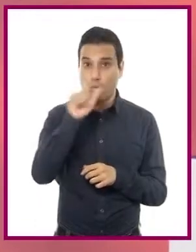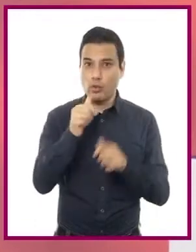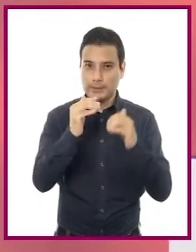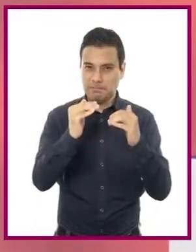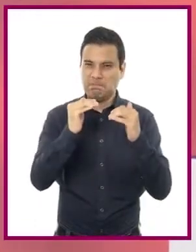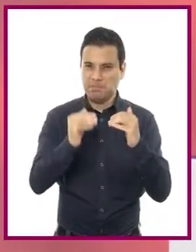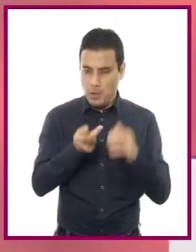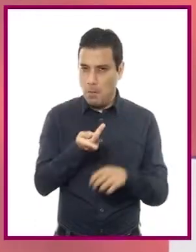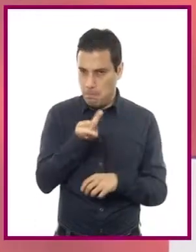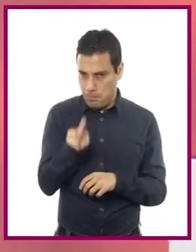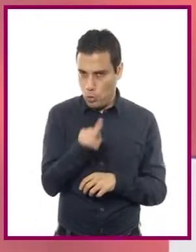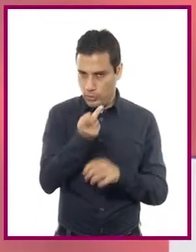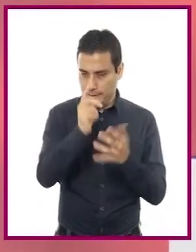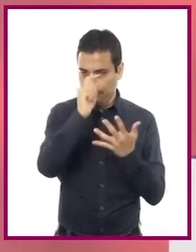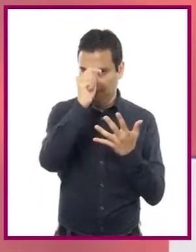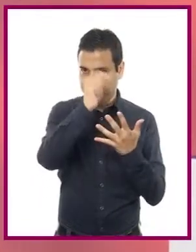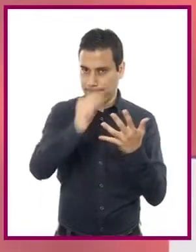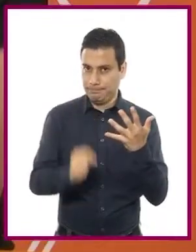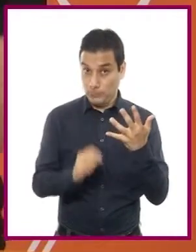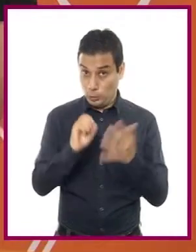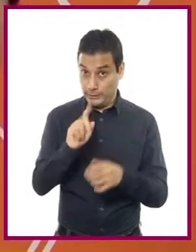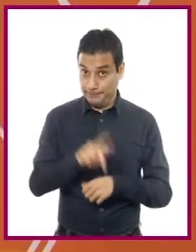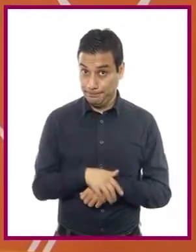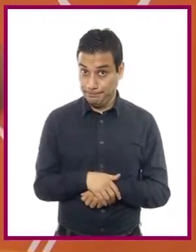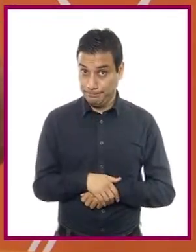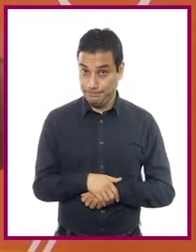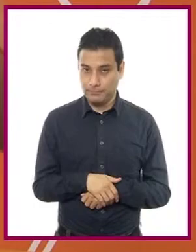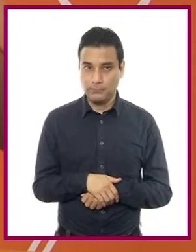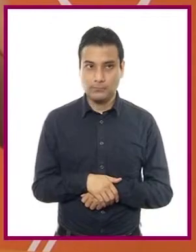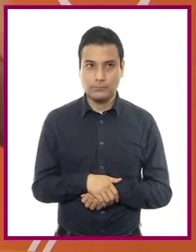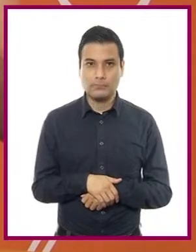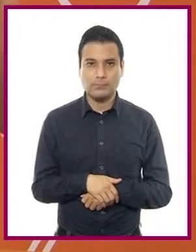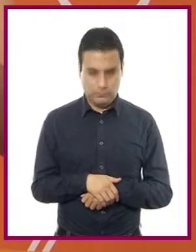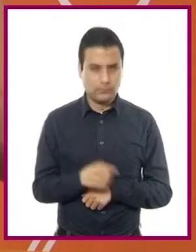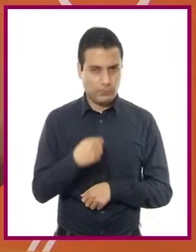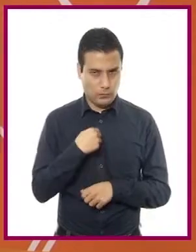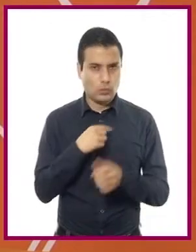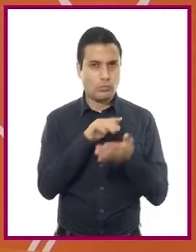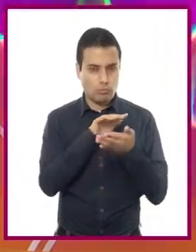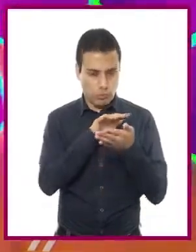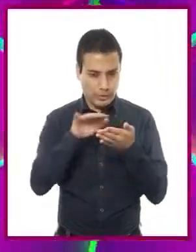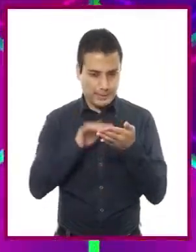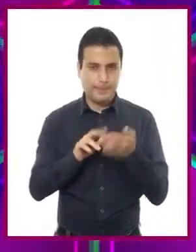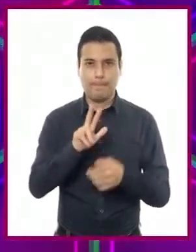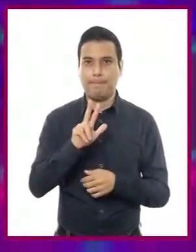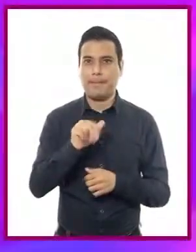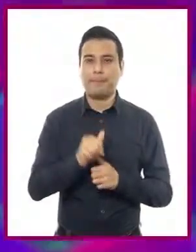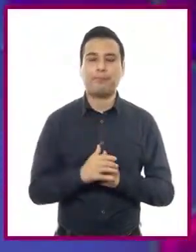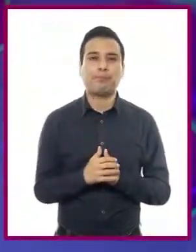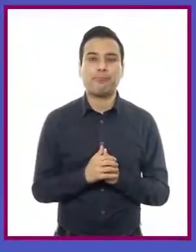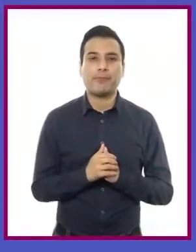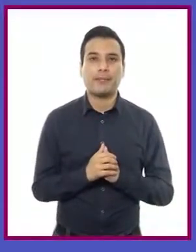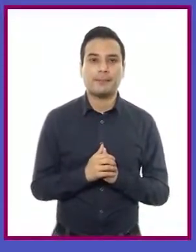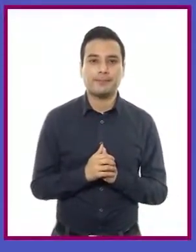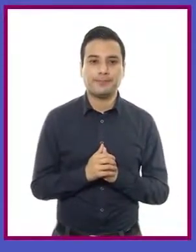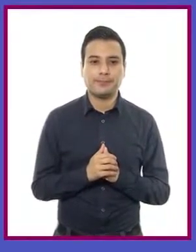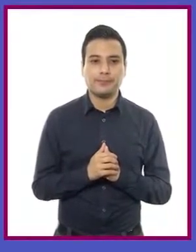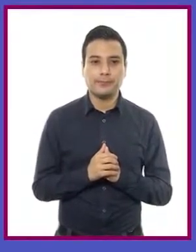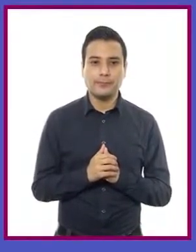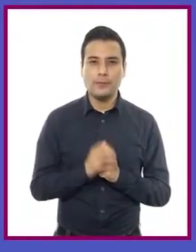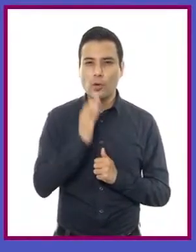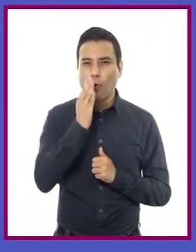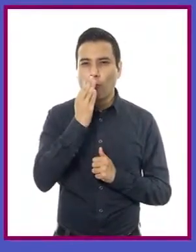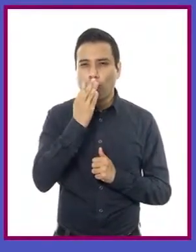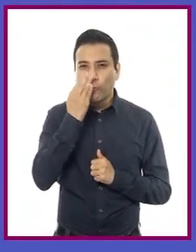algunas preguntas a las alumnas y alumnos? ¿Les parece si lo leo? Va. Cultivo una rosa